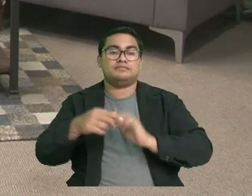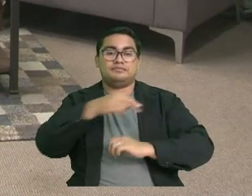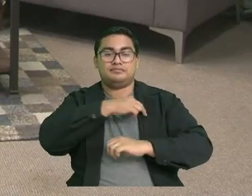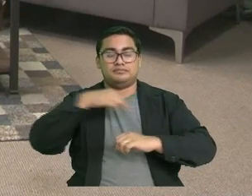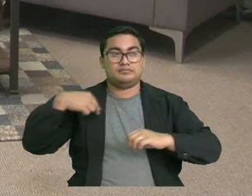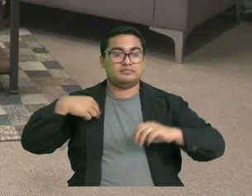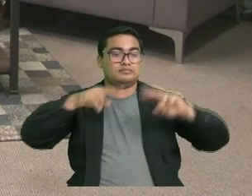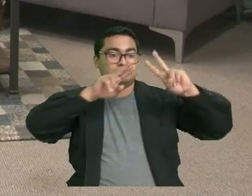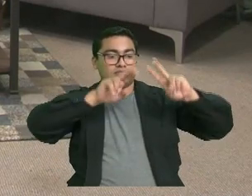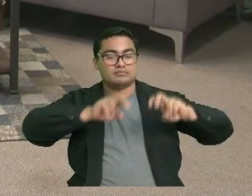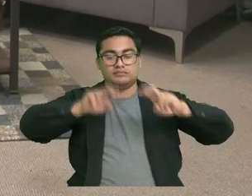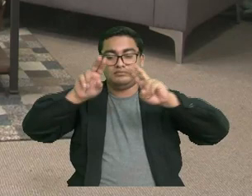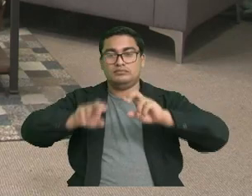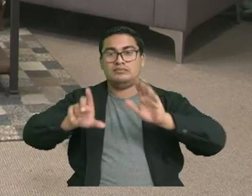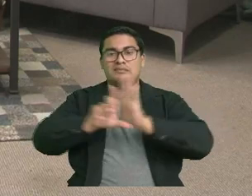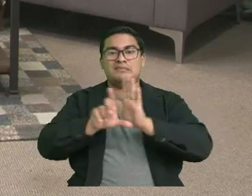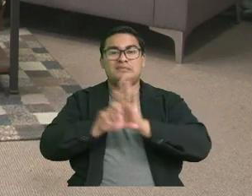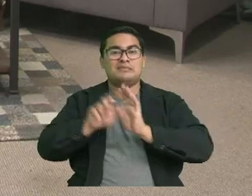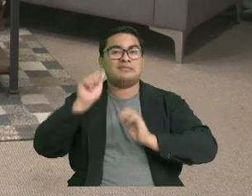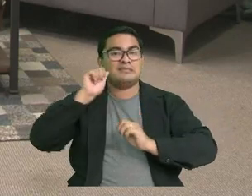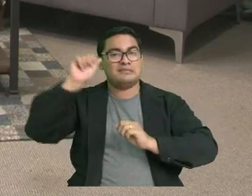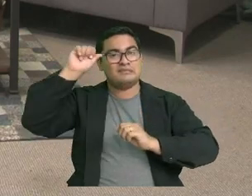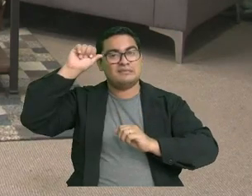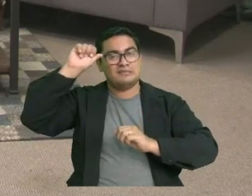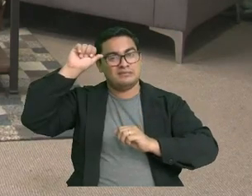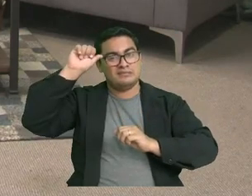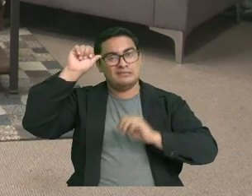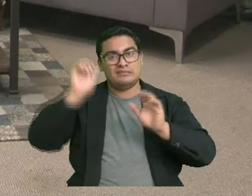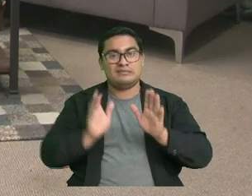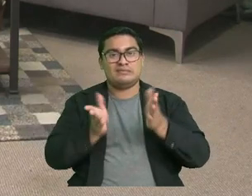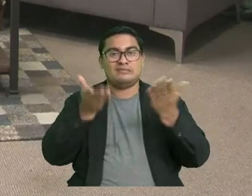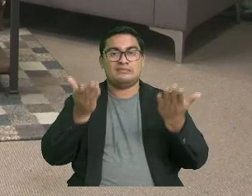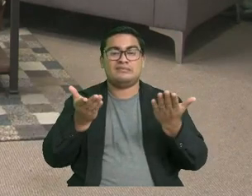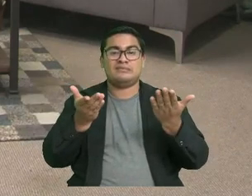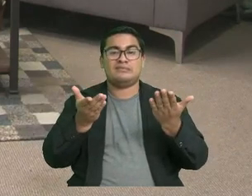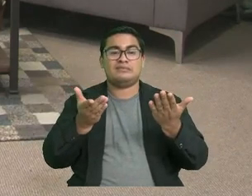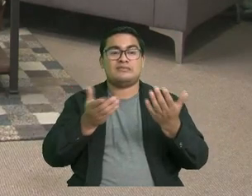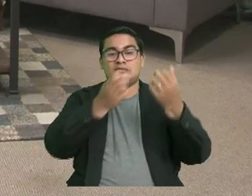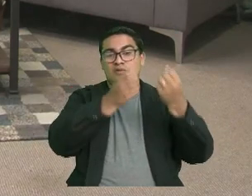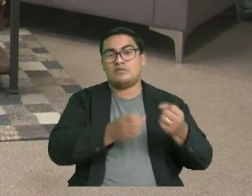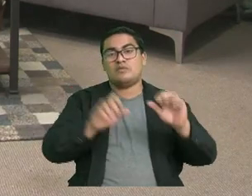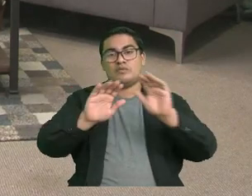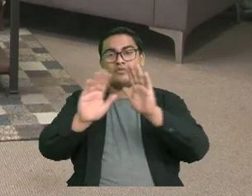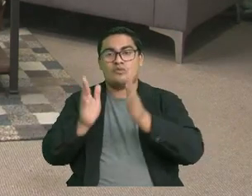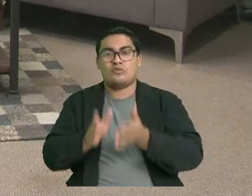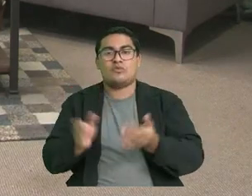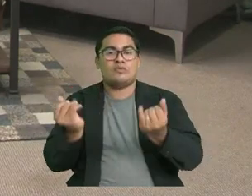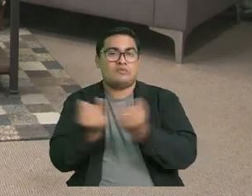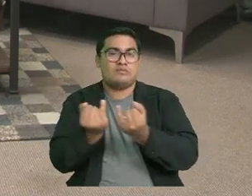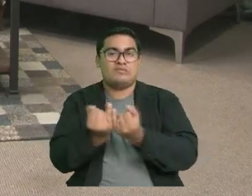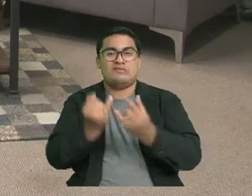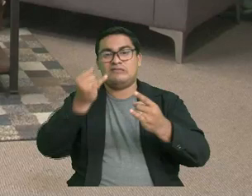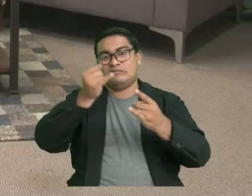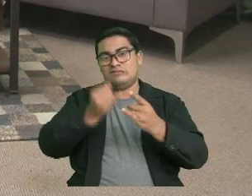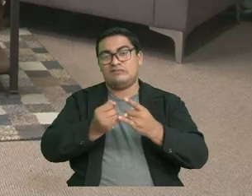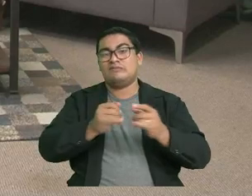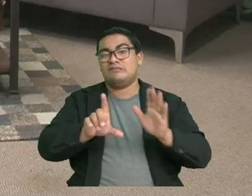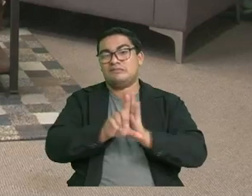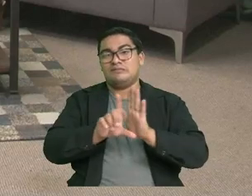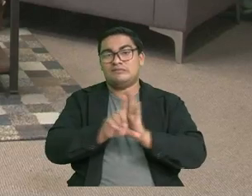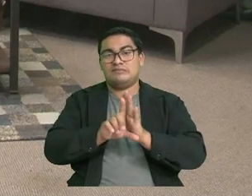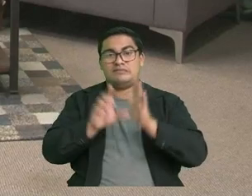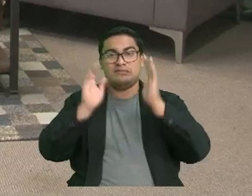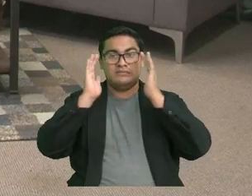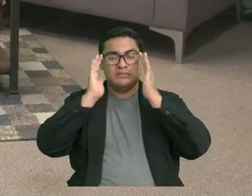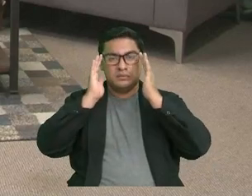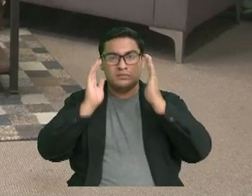ley del adulto mayor, tiene equidad de género. El código de la familia, hay equidad de género. La